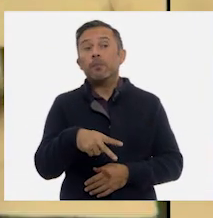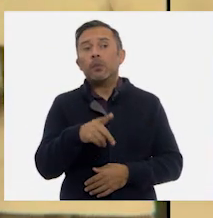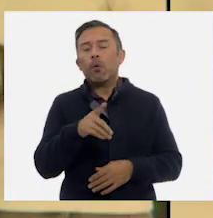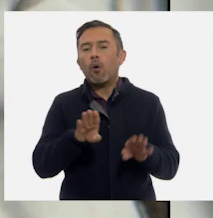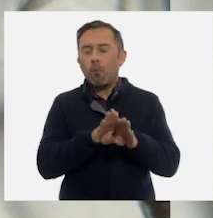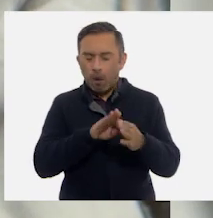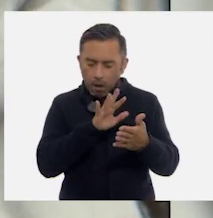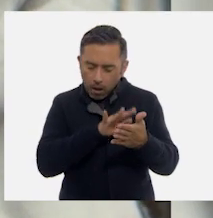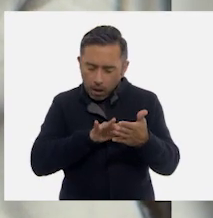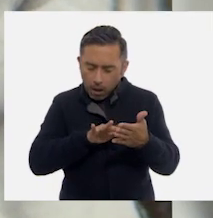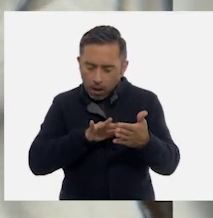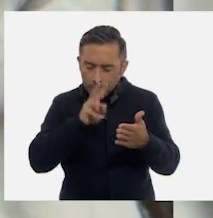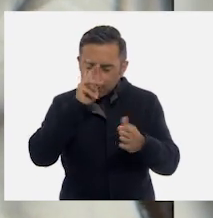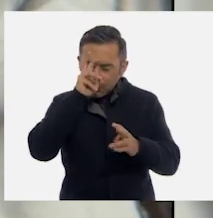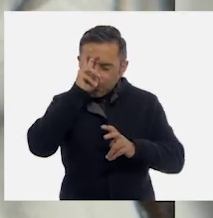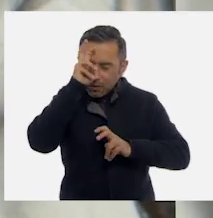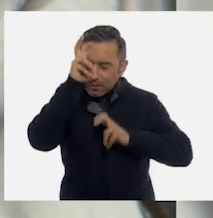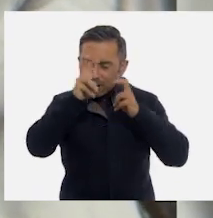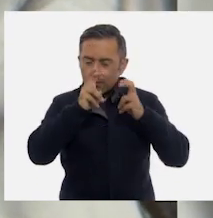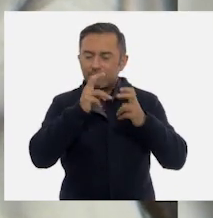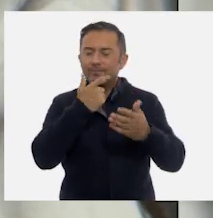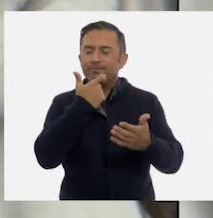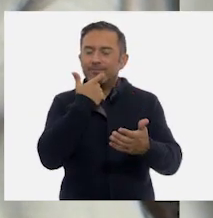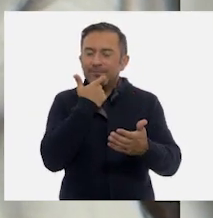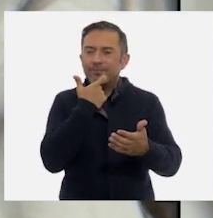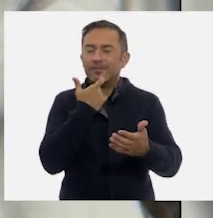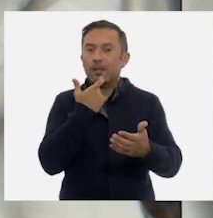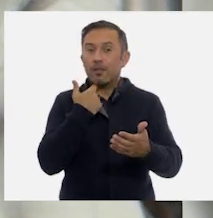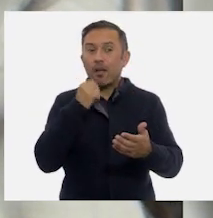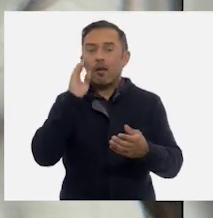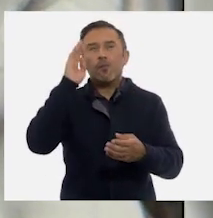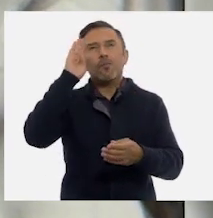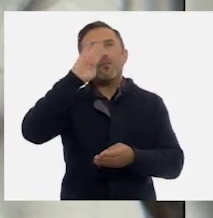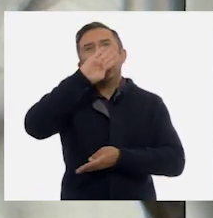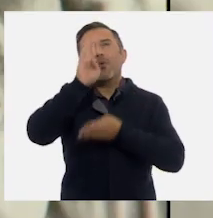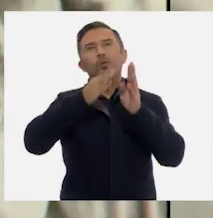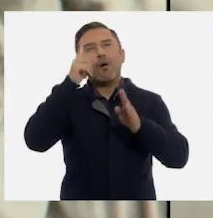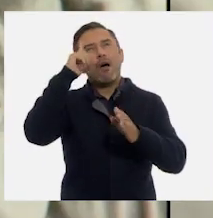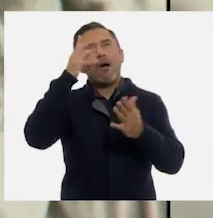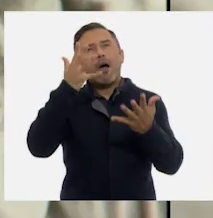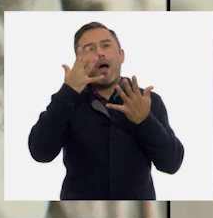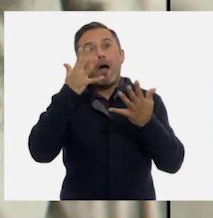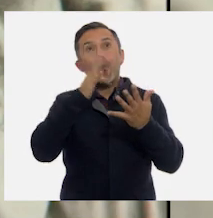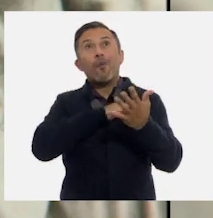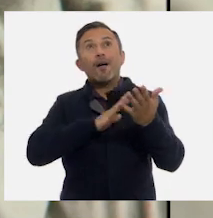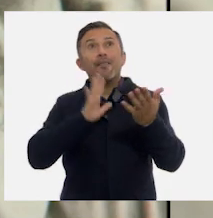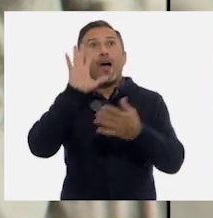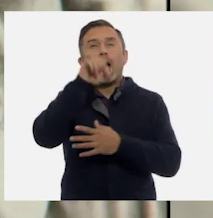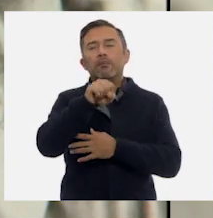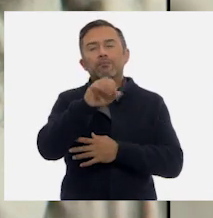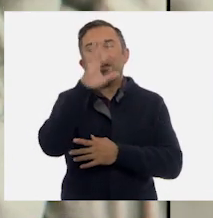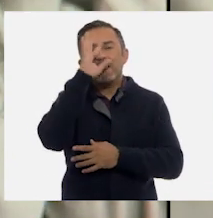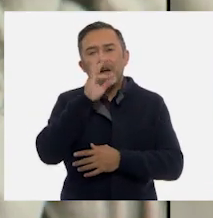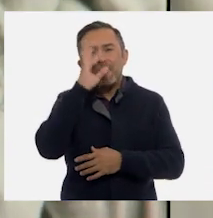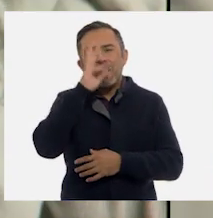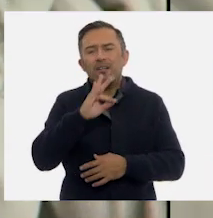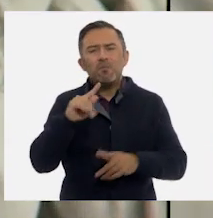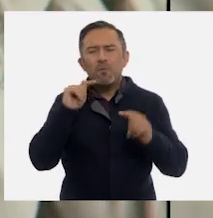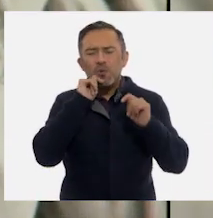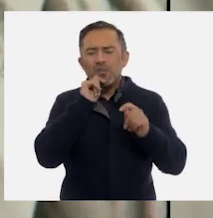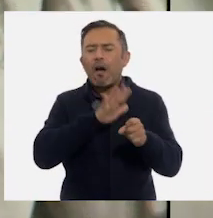que la ilusión existe en el mundo, aunque no siempre la podamos alcanzar. Una visión novedosa,